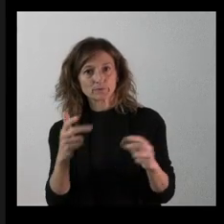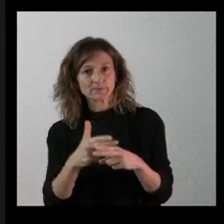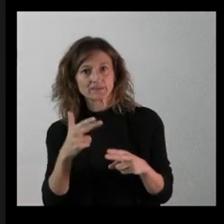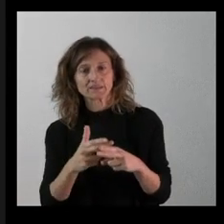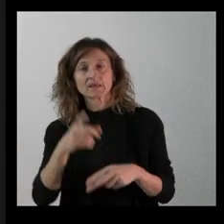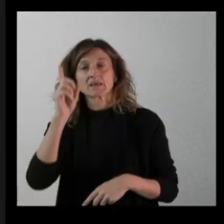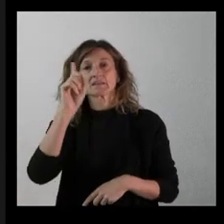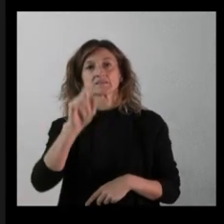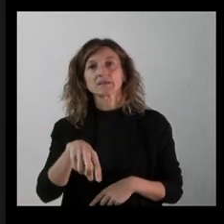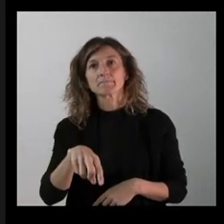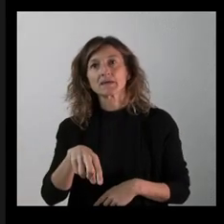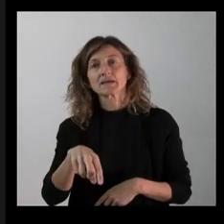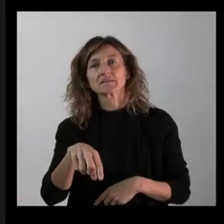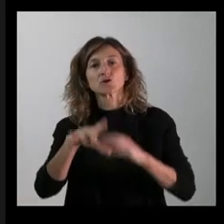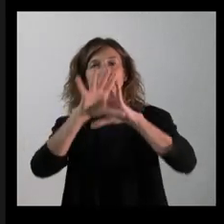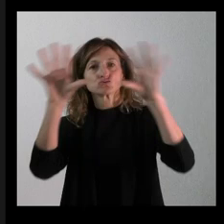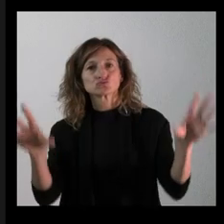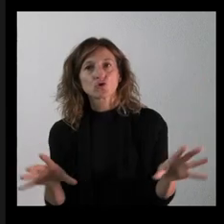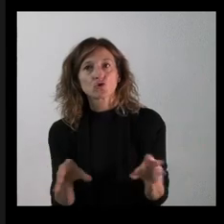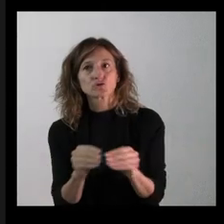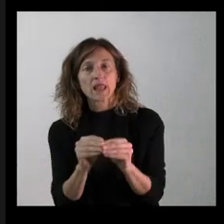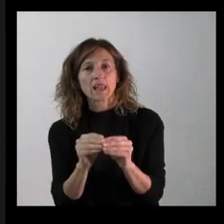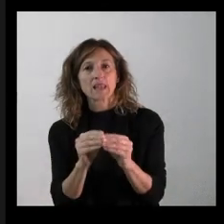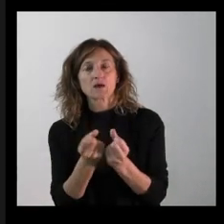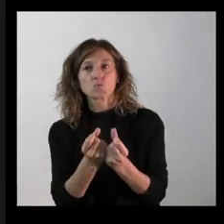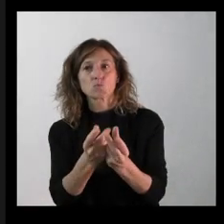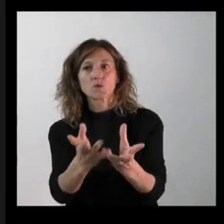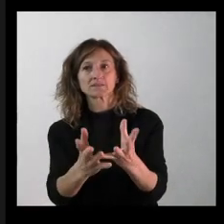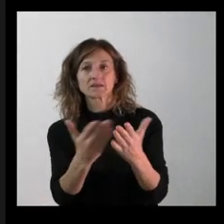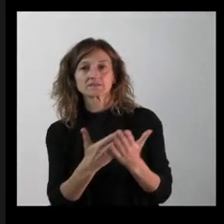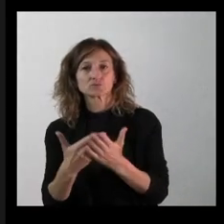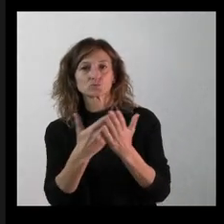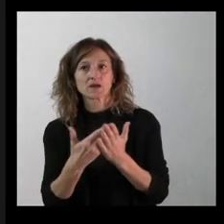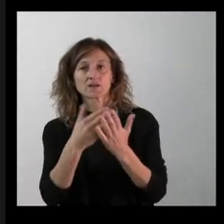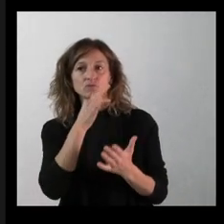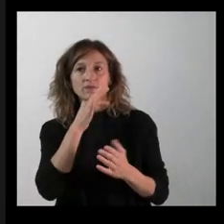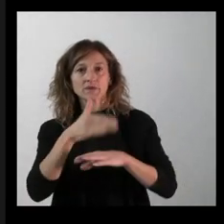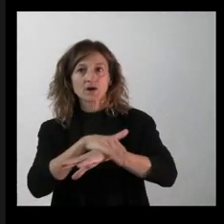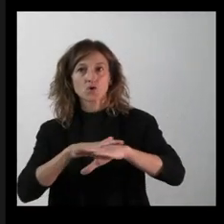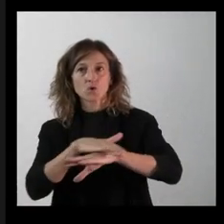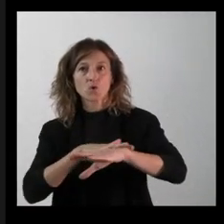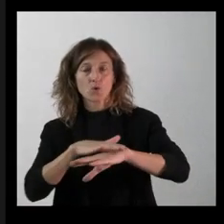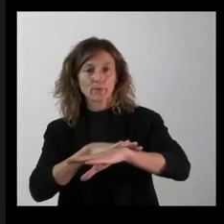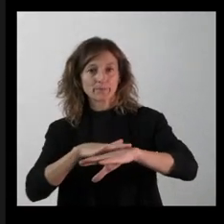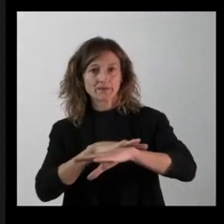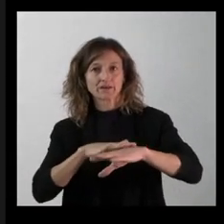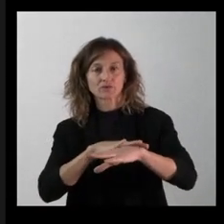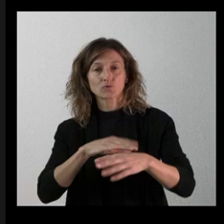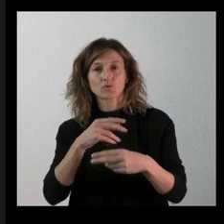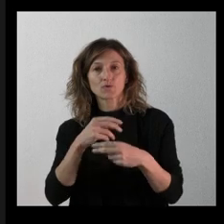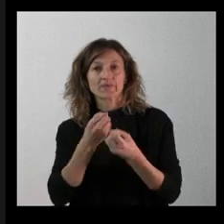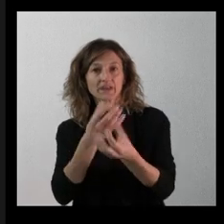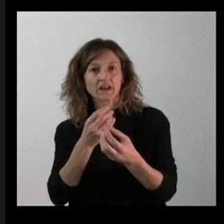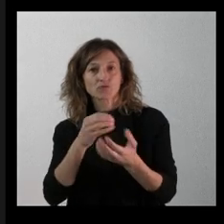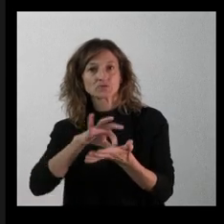cuantas Y cuántas serían en el total con esas que estás todavía estudiando el gobierno declaran como de servicio público